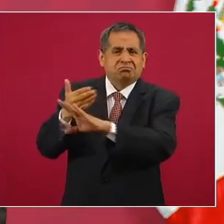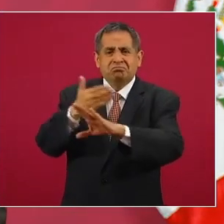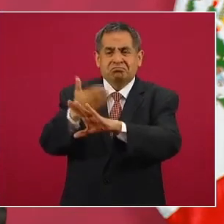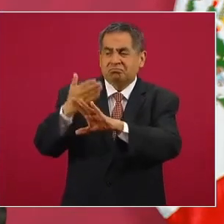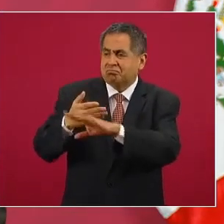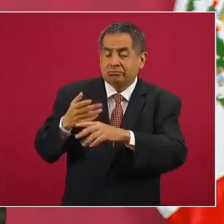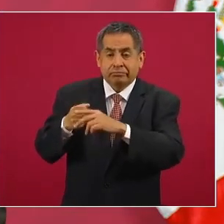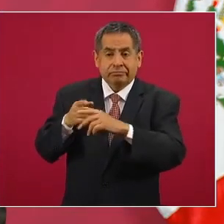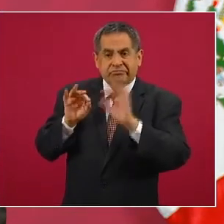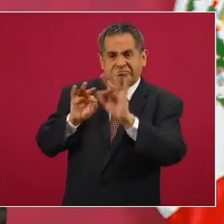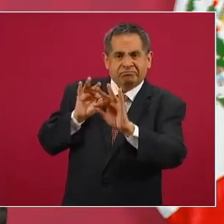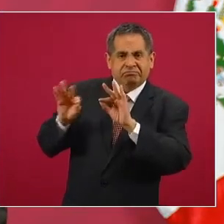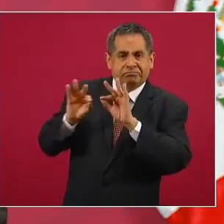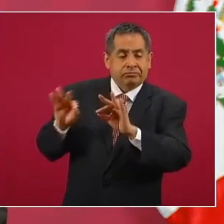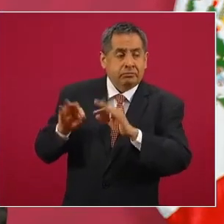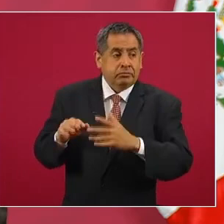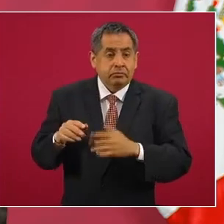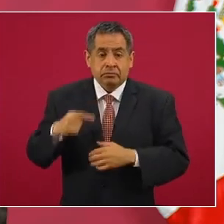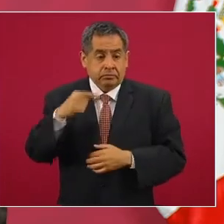el